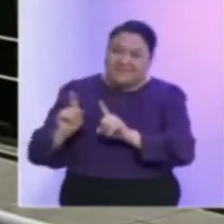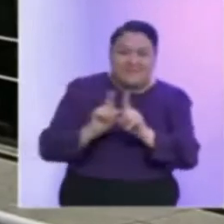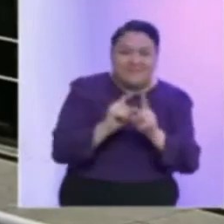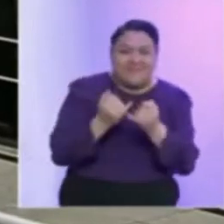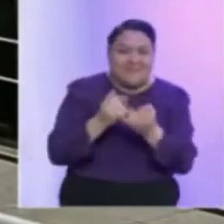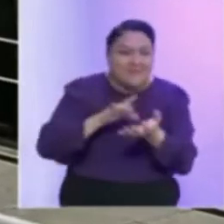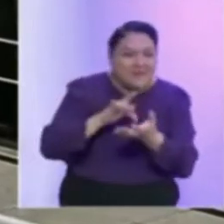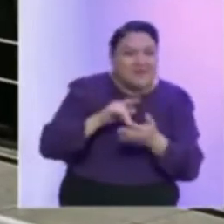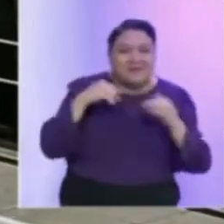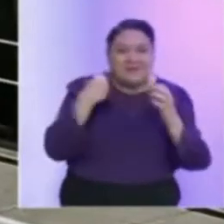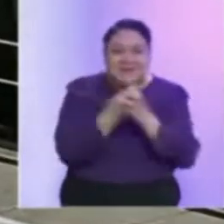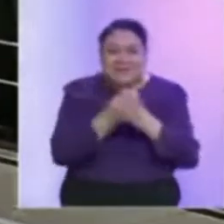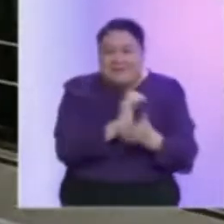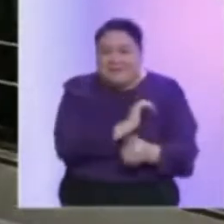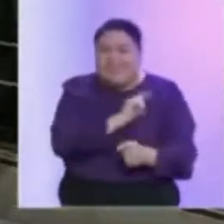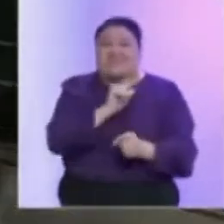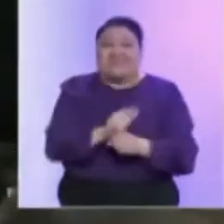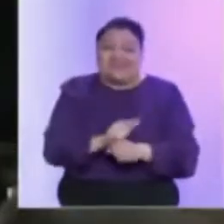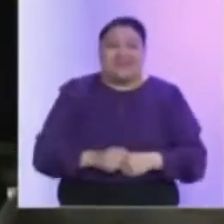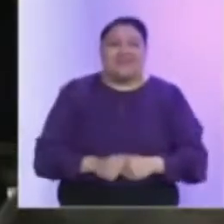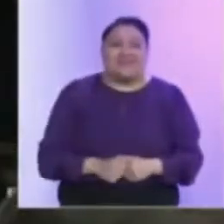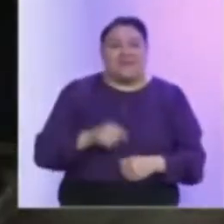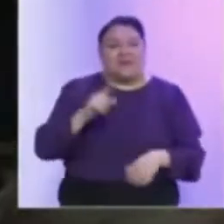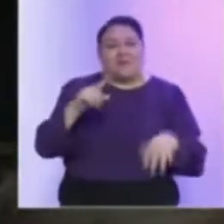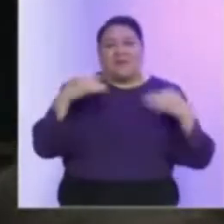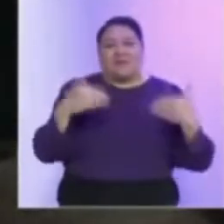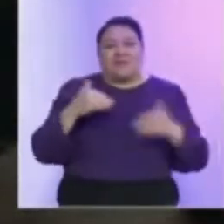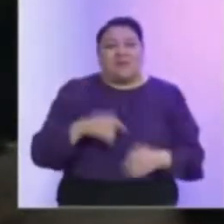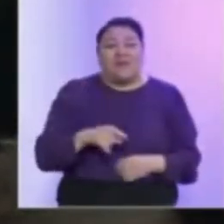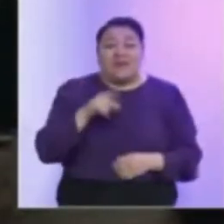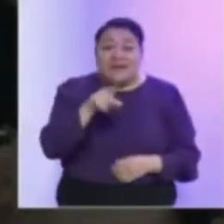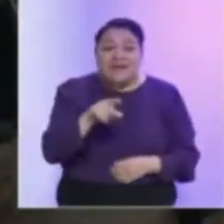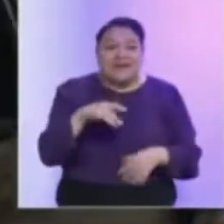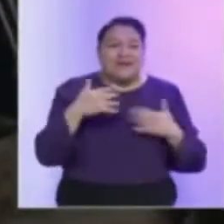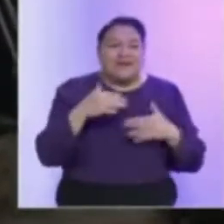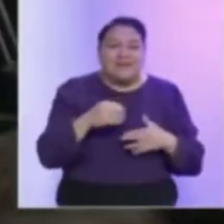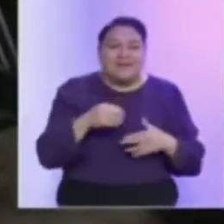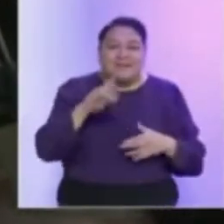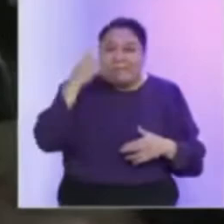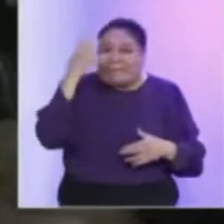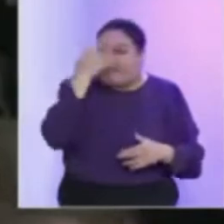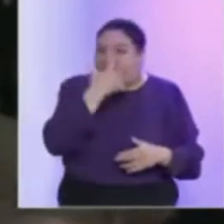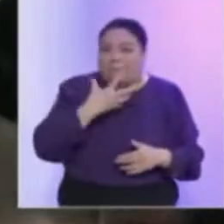a esta sesión solemne. Indudablemente va a ser una muy nutrida,